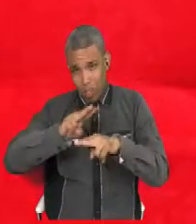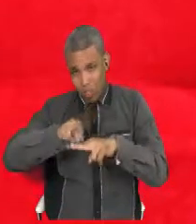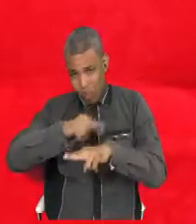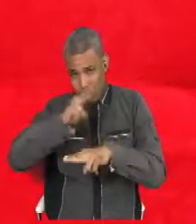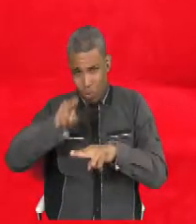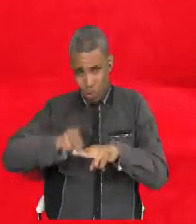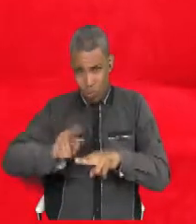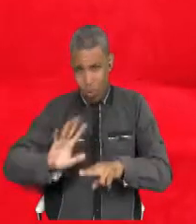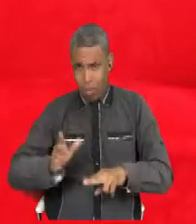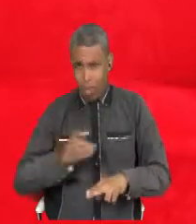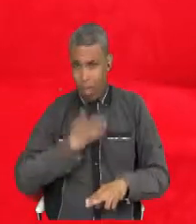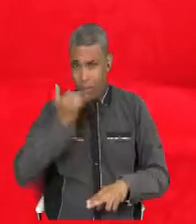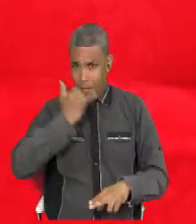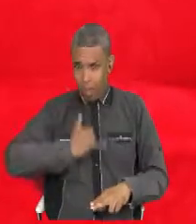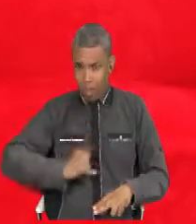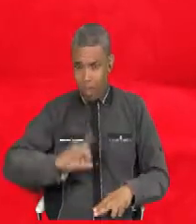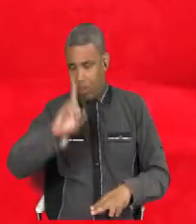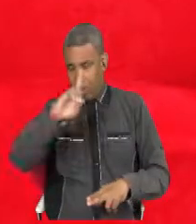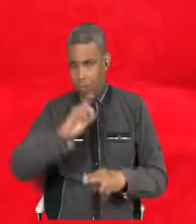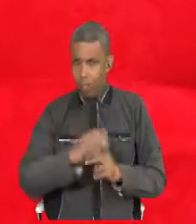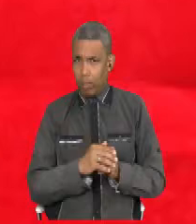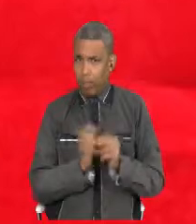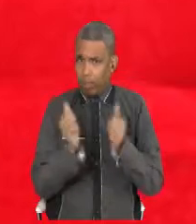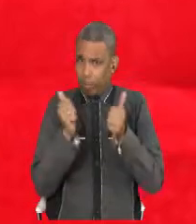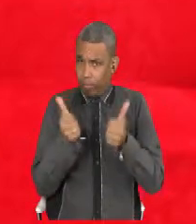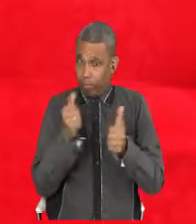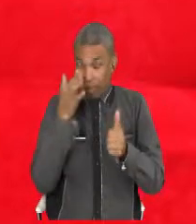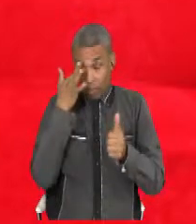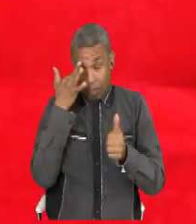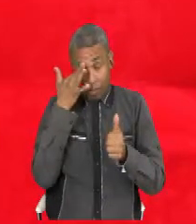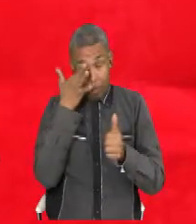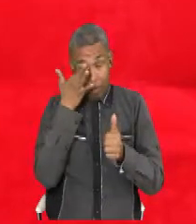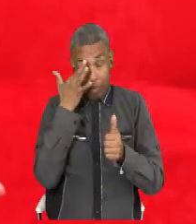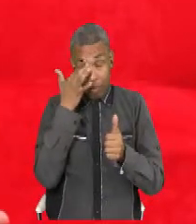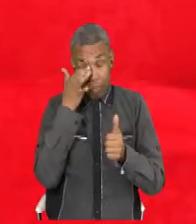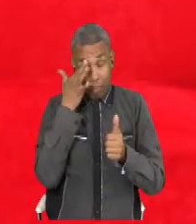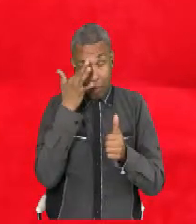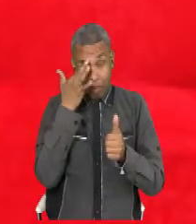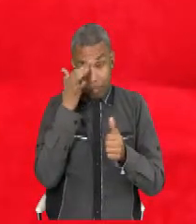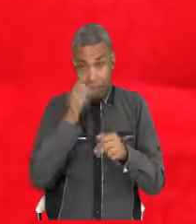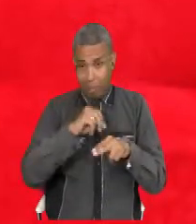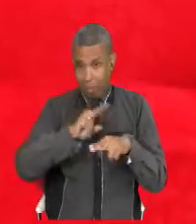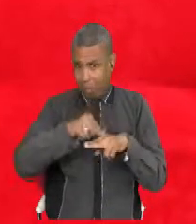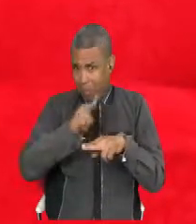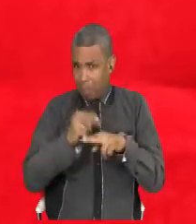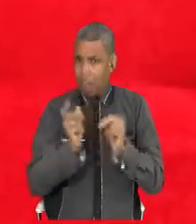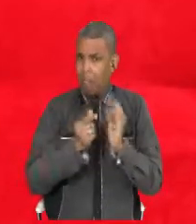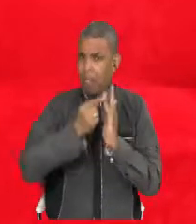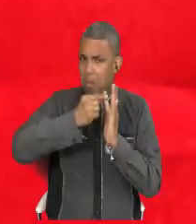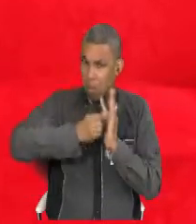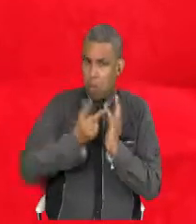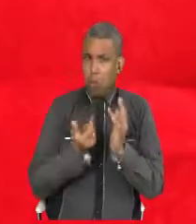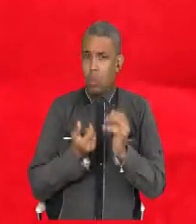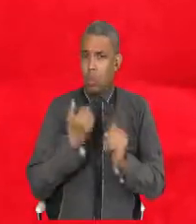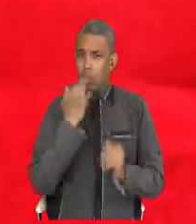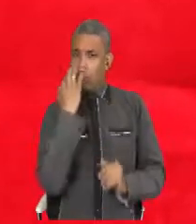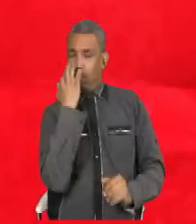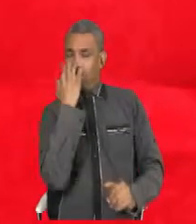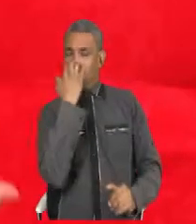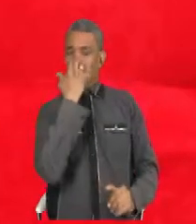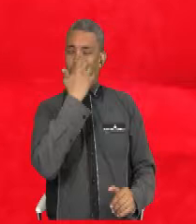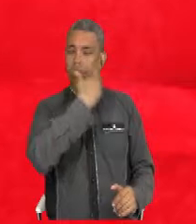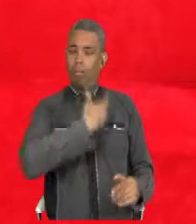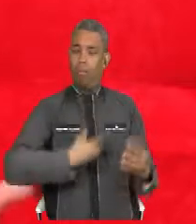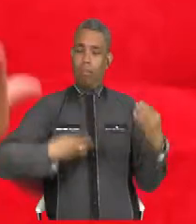nada malas. Al contrario, son formas de revivir esa llama de la pasión. A veces, cuando